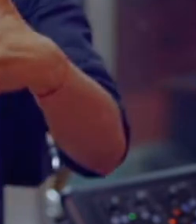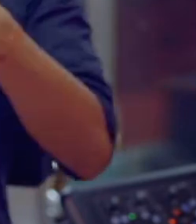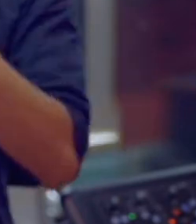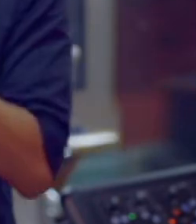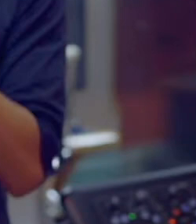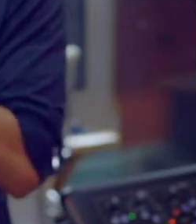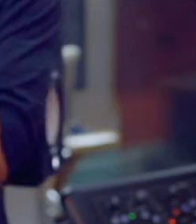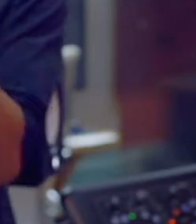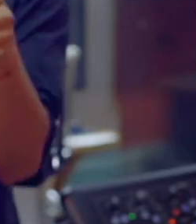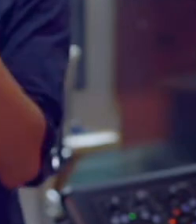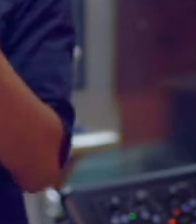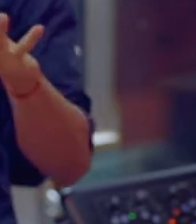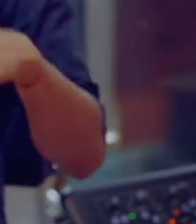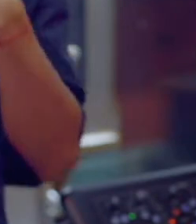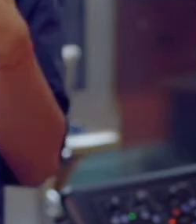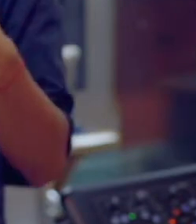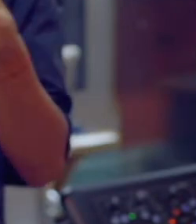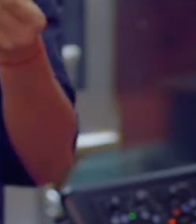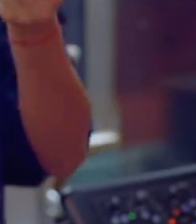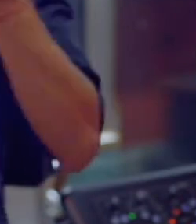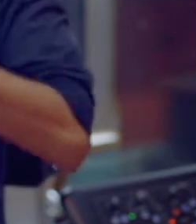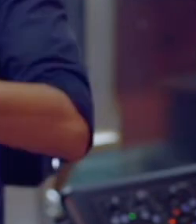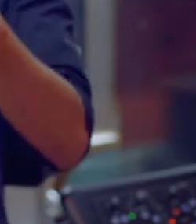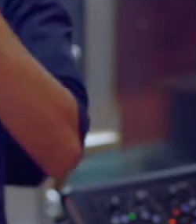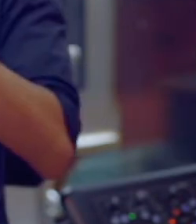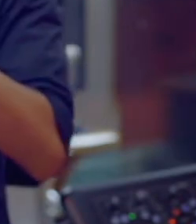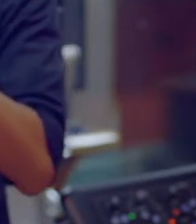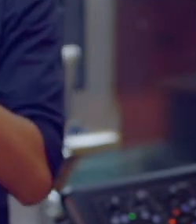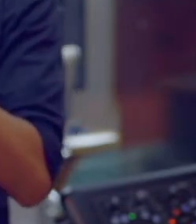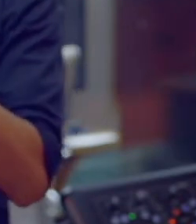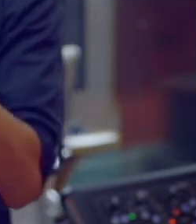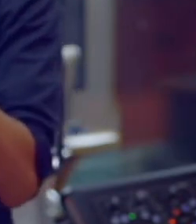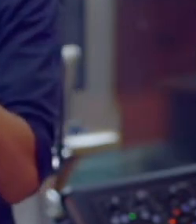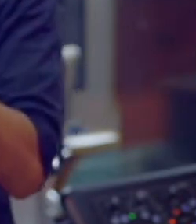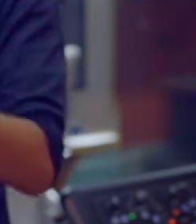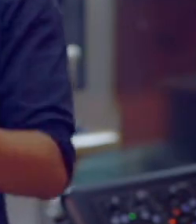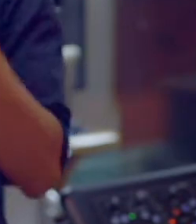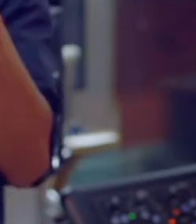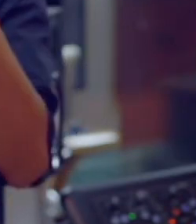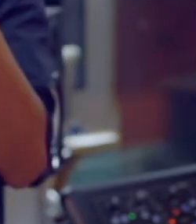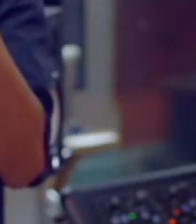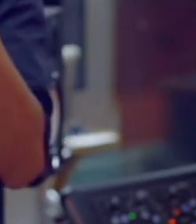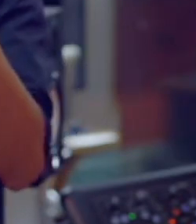permite apreciar el avance de la entidad en los últimos años.